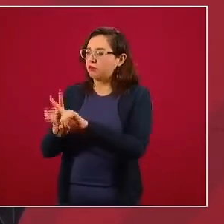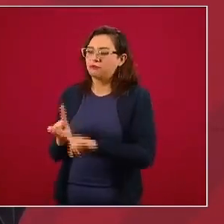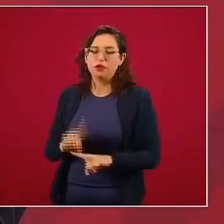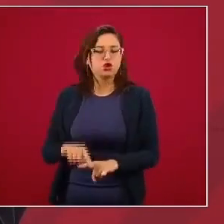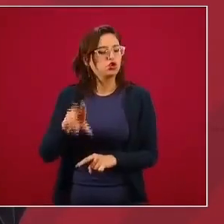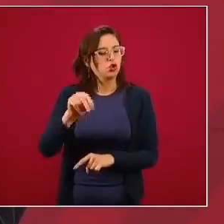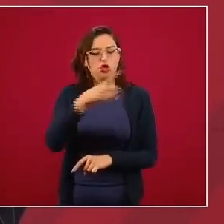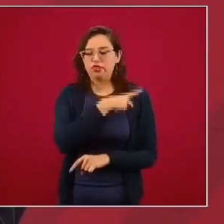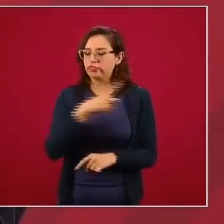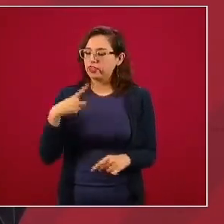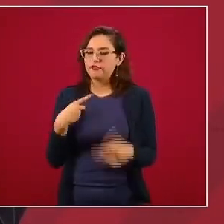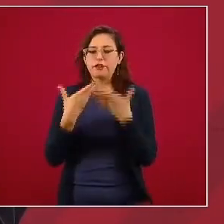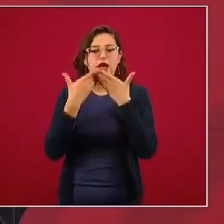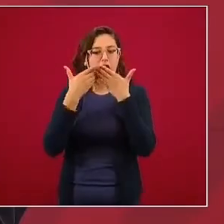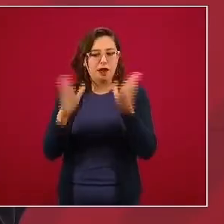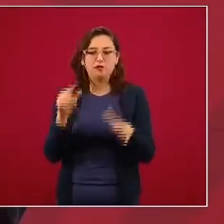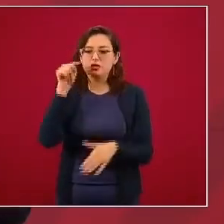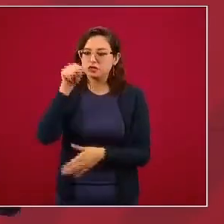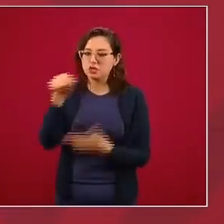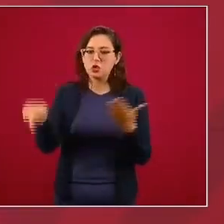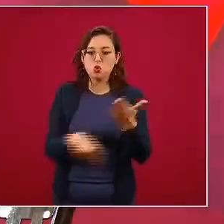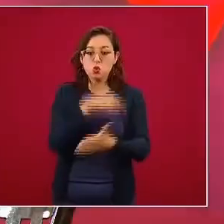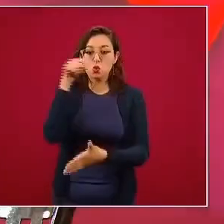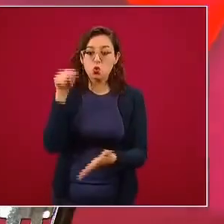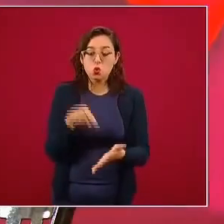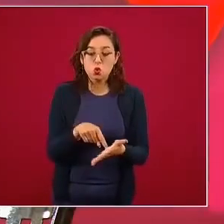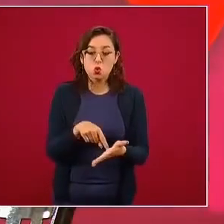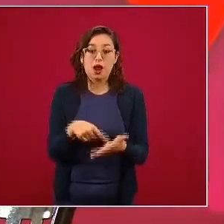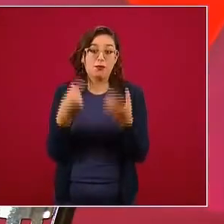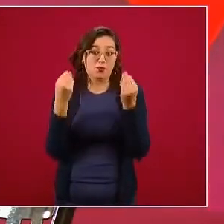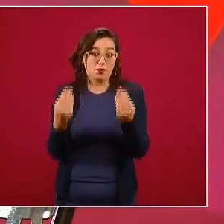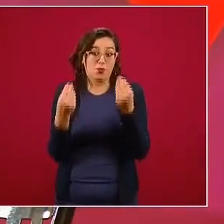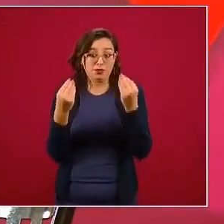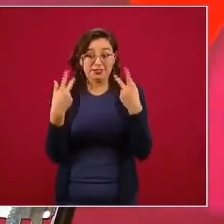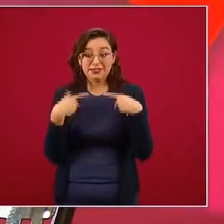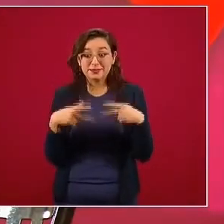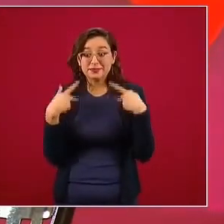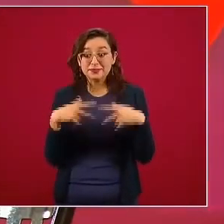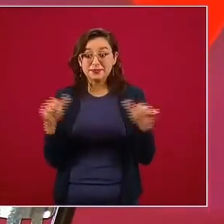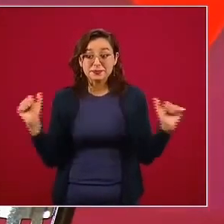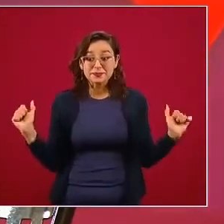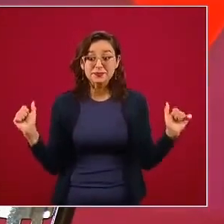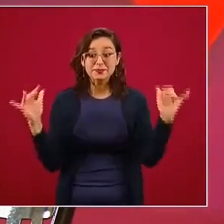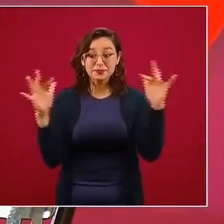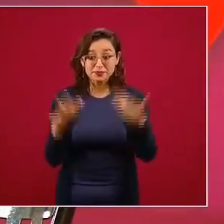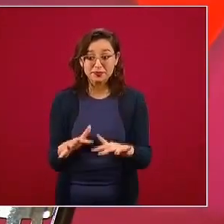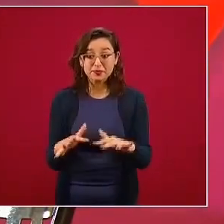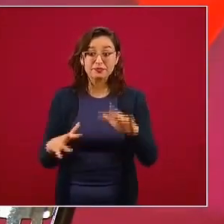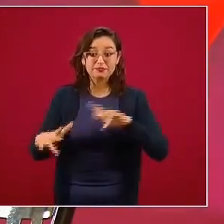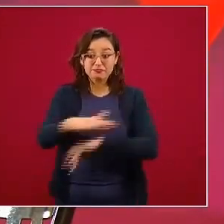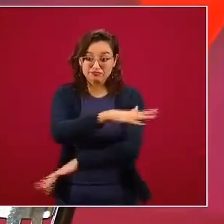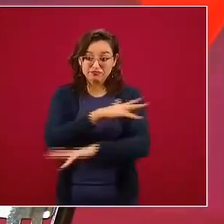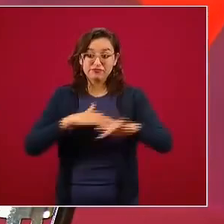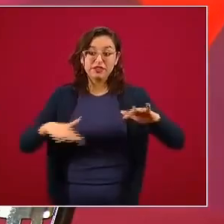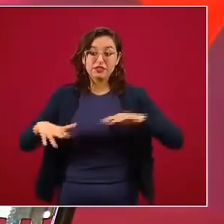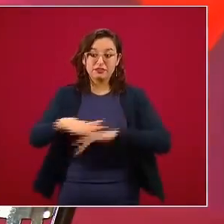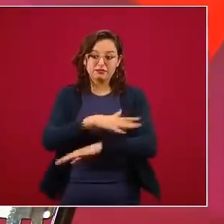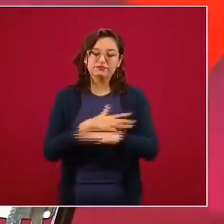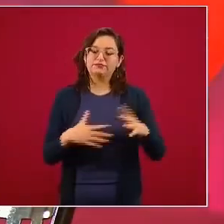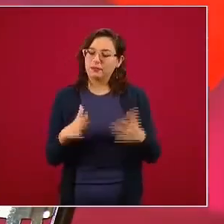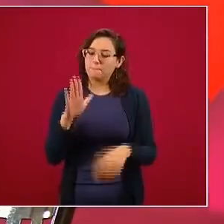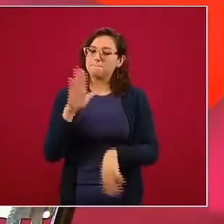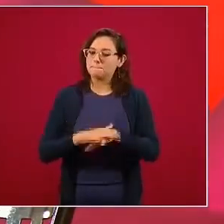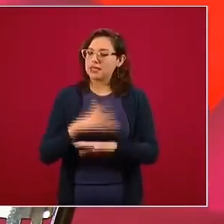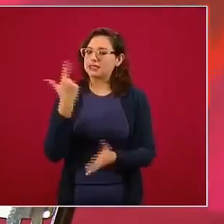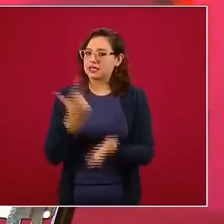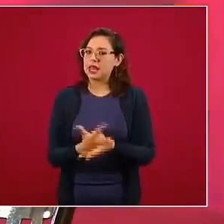variantes. No deben abrir, son sitios donde por la naturaleza de la vivencia que se tiene en ellas se